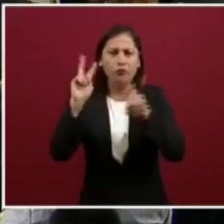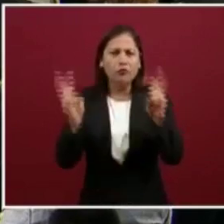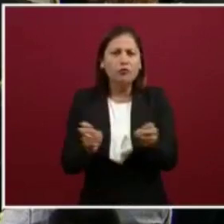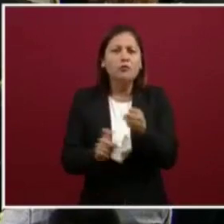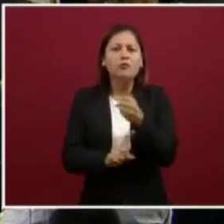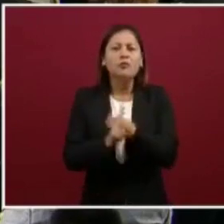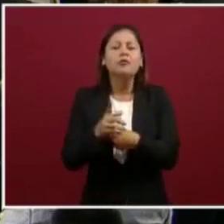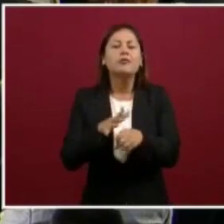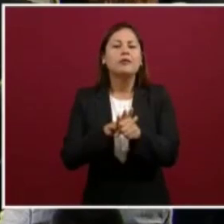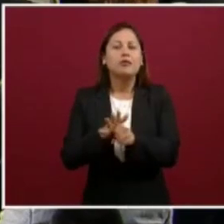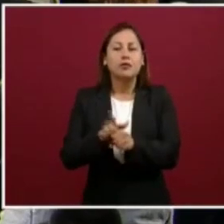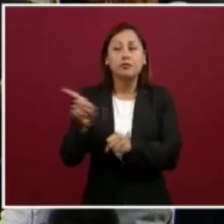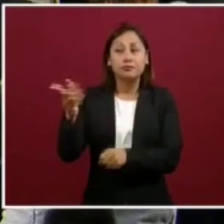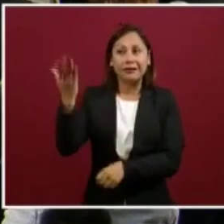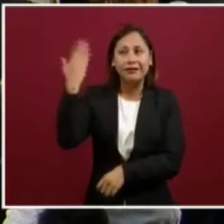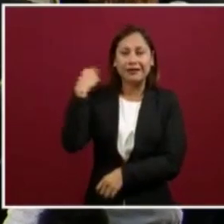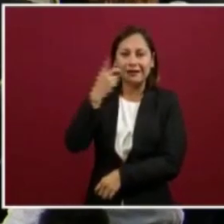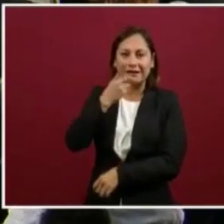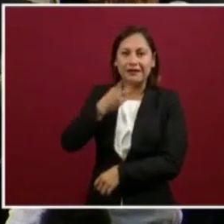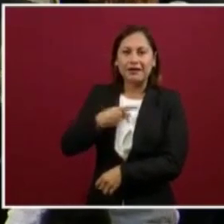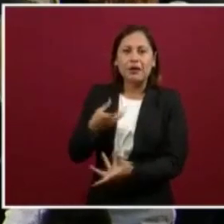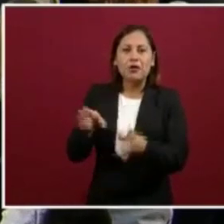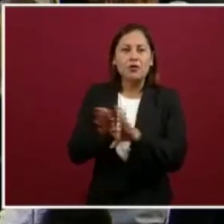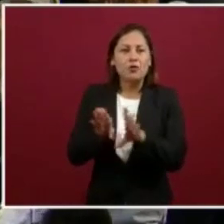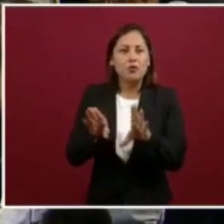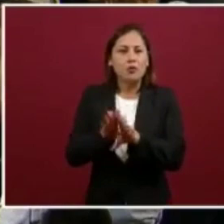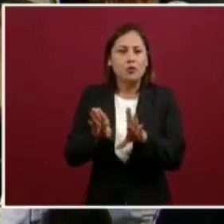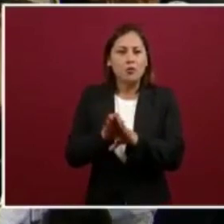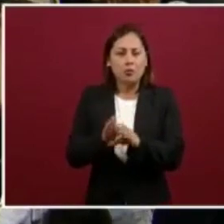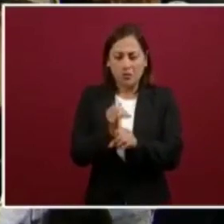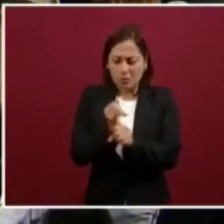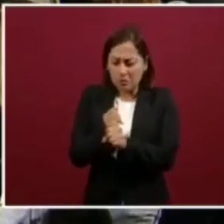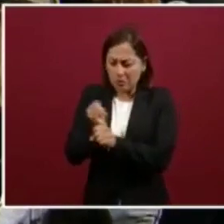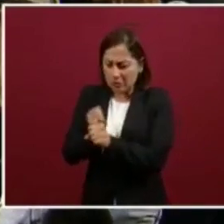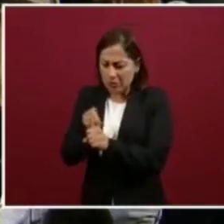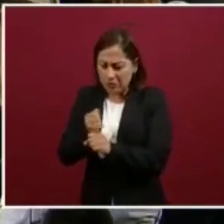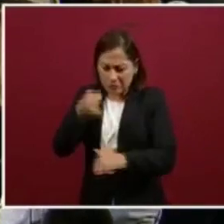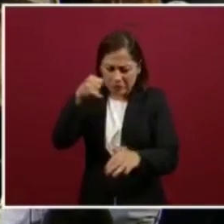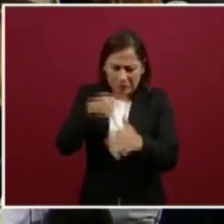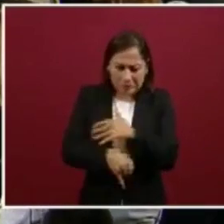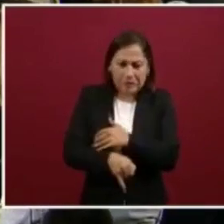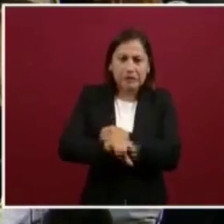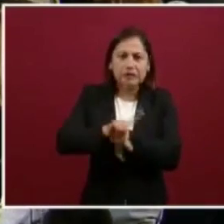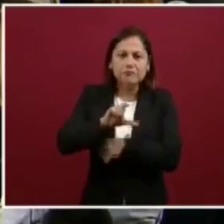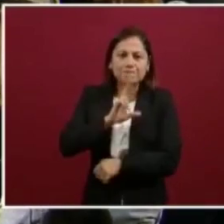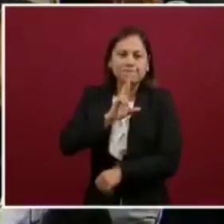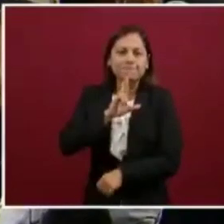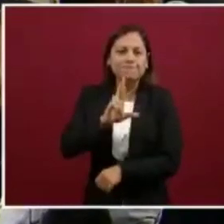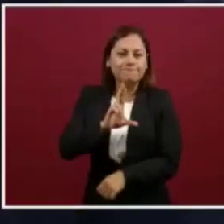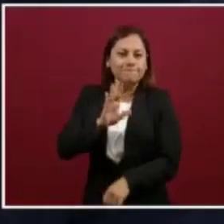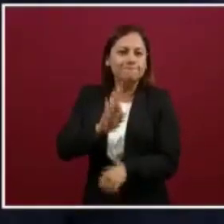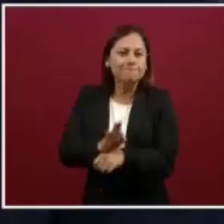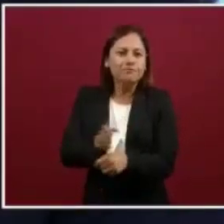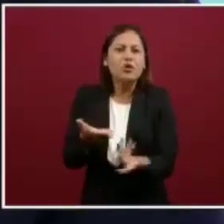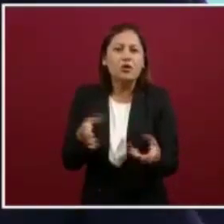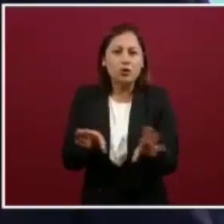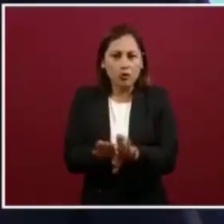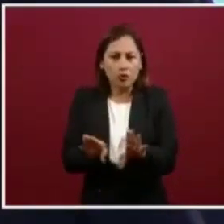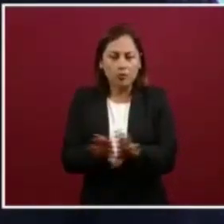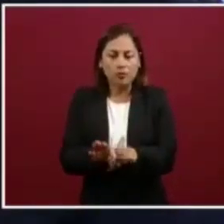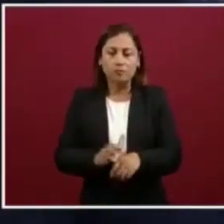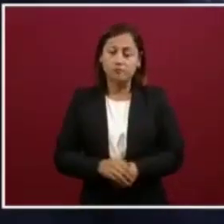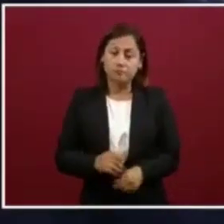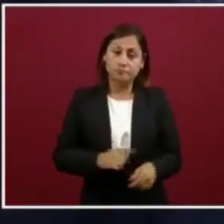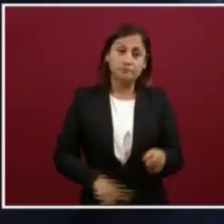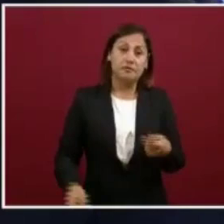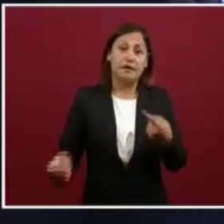origen, cómo las resolvemos para que podamos ir al corazón del problema. Primero que